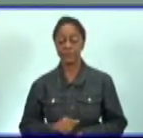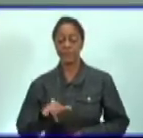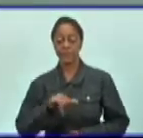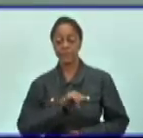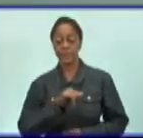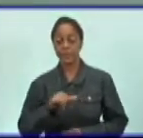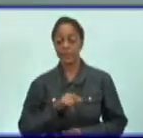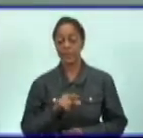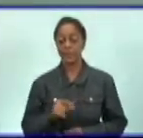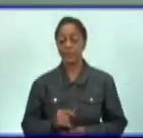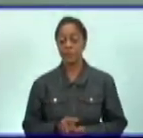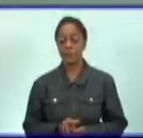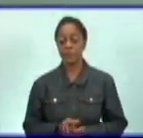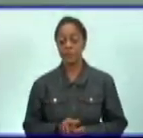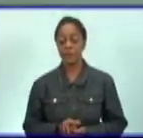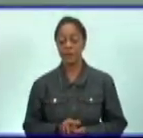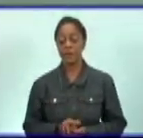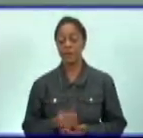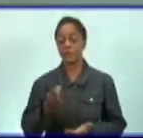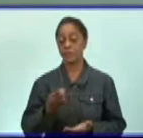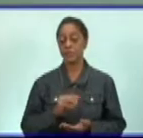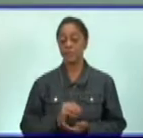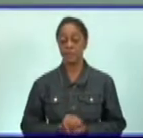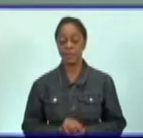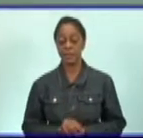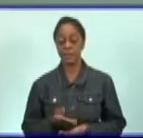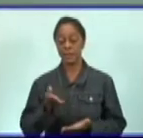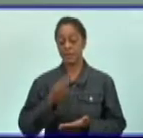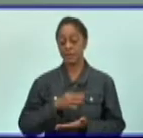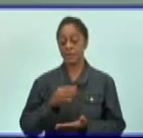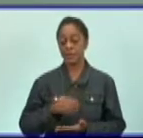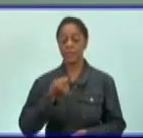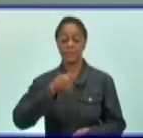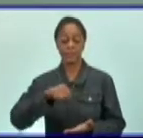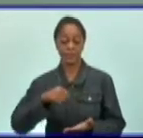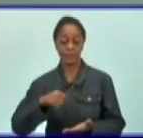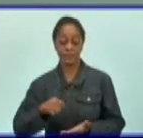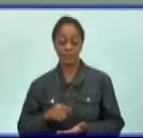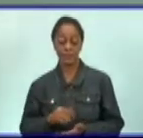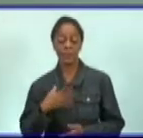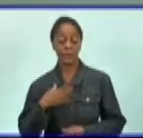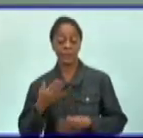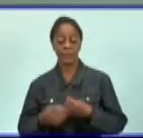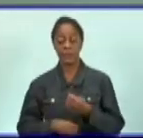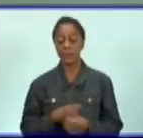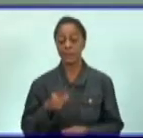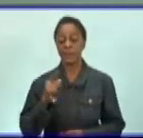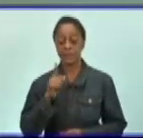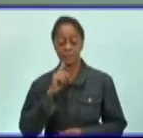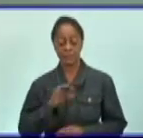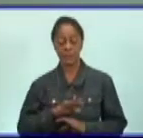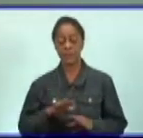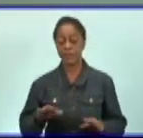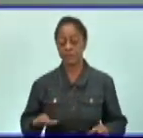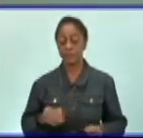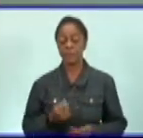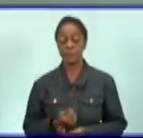Igualmente tendrían en sus materiales la libreta y el lápiz, que ya debemos tener listo